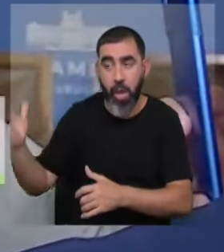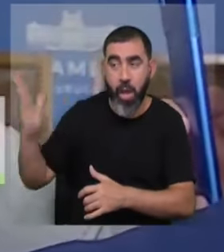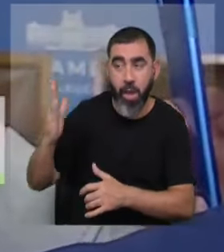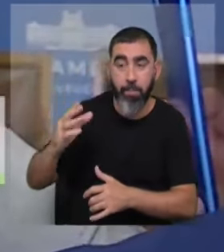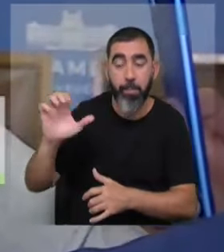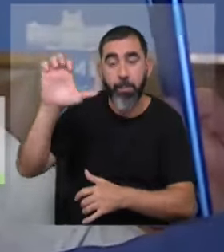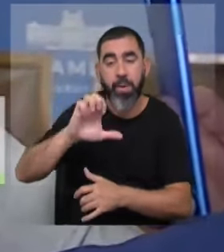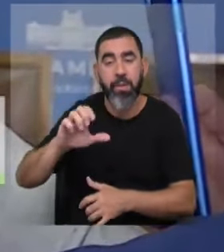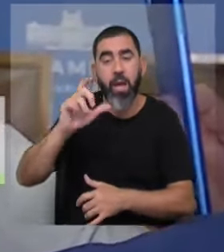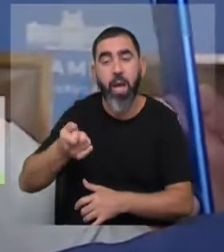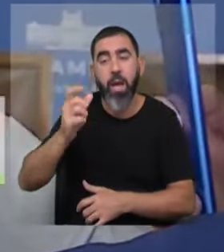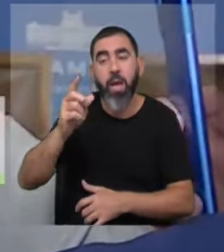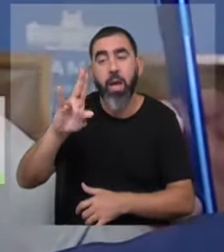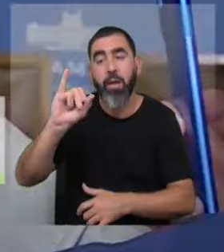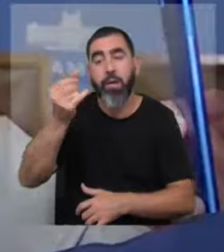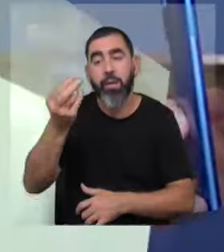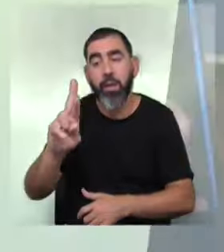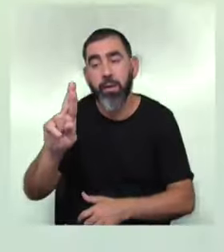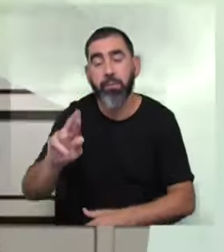del empresario Gonzalo Aguiar.